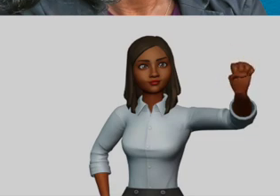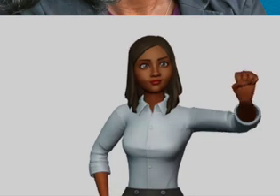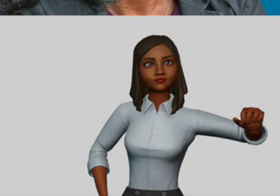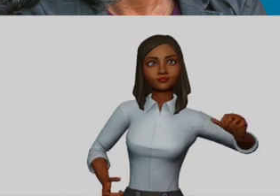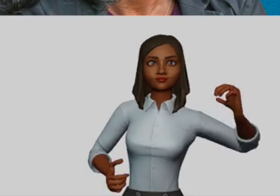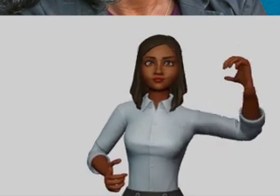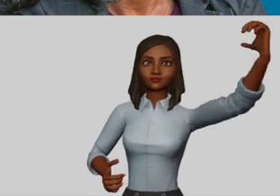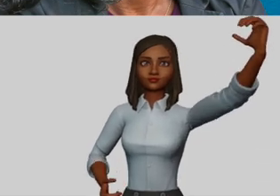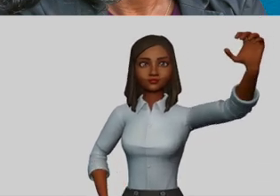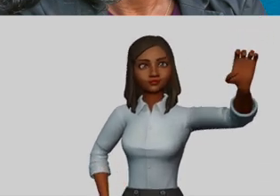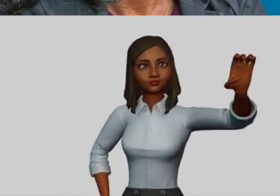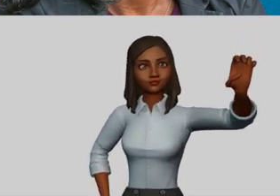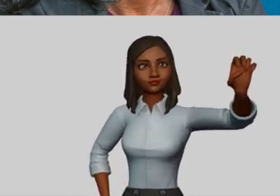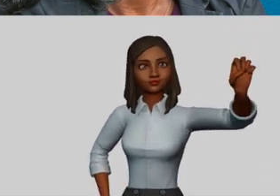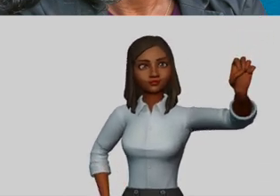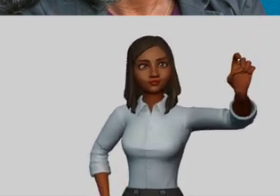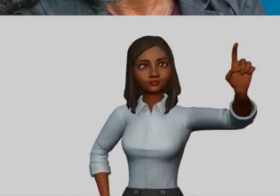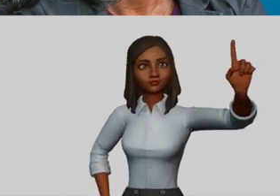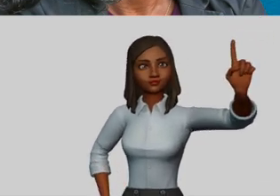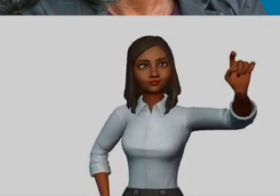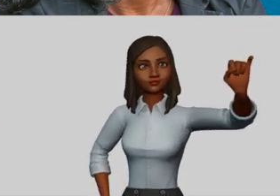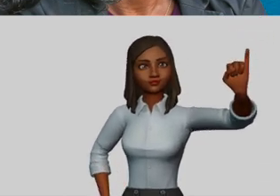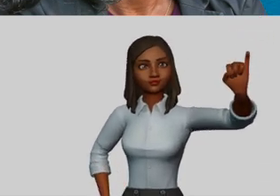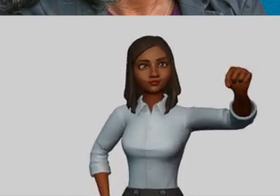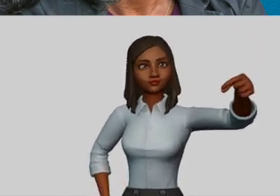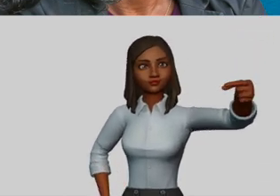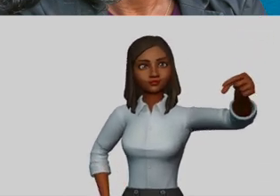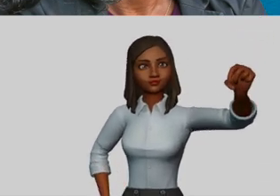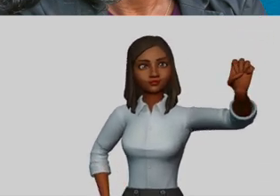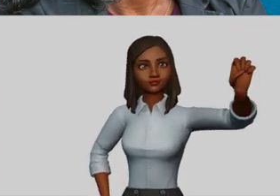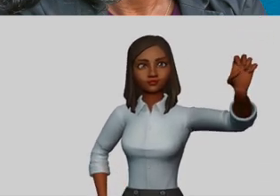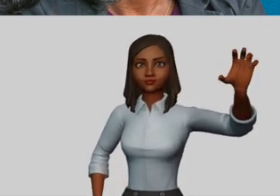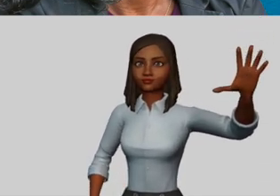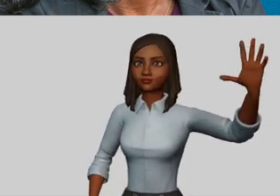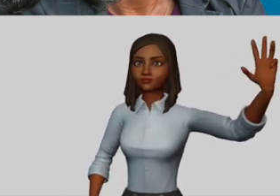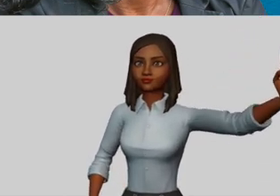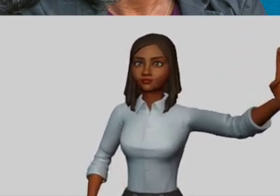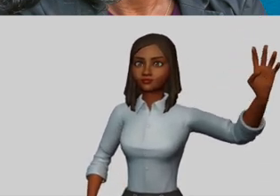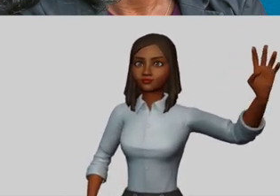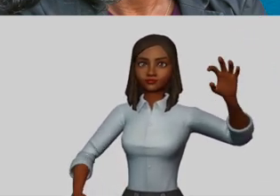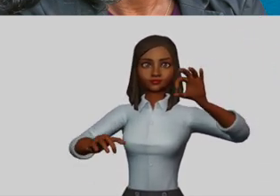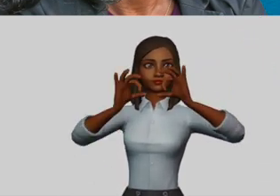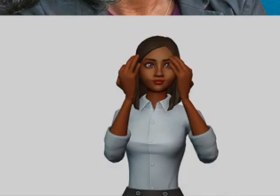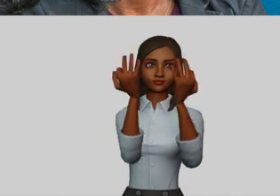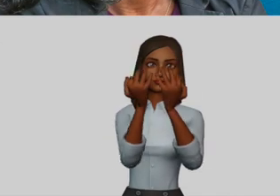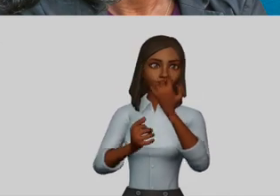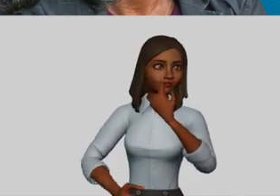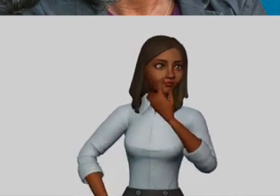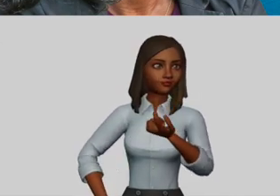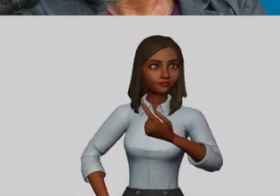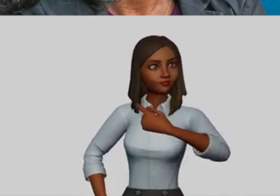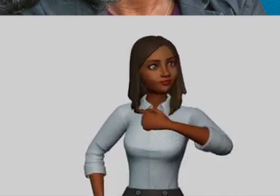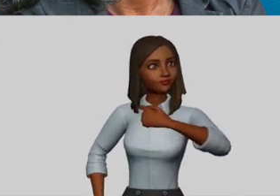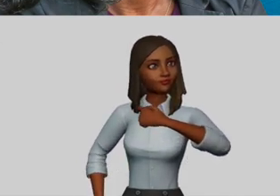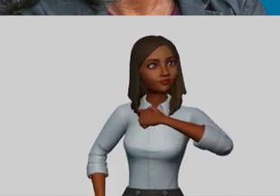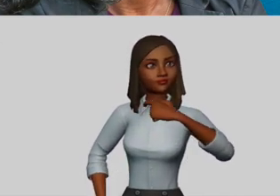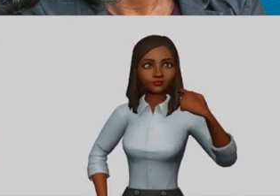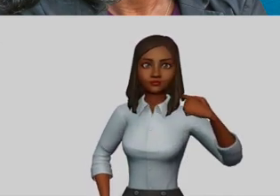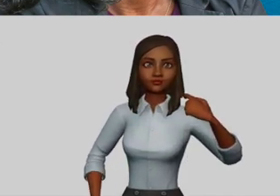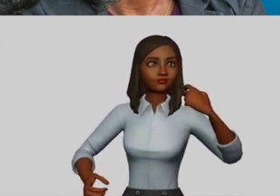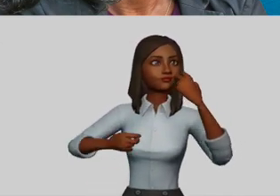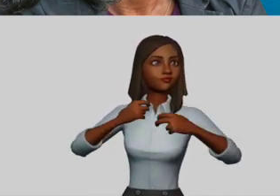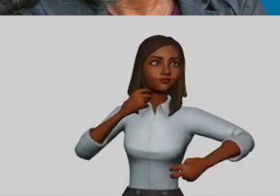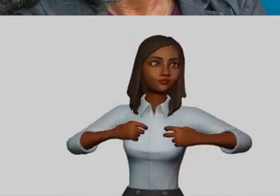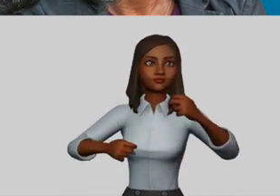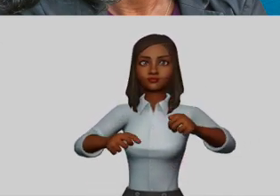al español, uh-huh. O sea, el francés, el portugués, y yo quería algo diferente. Y soy de la persona que cree que